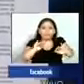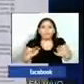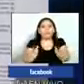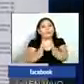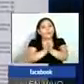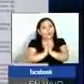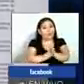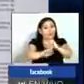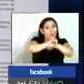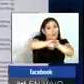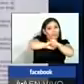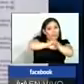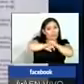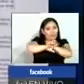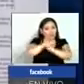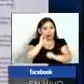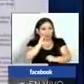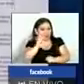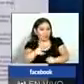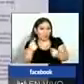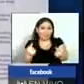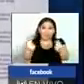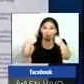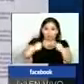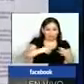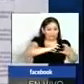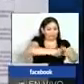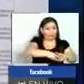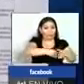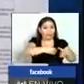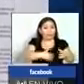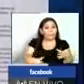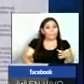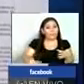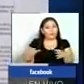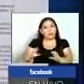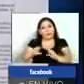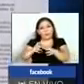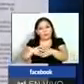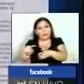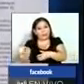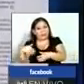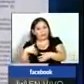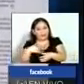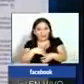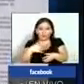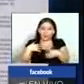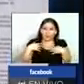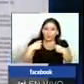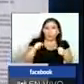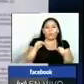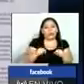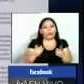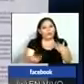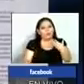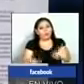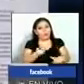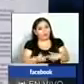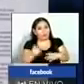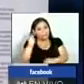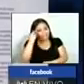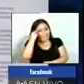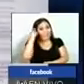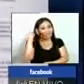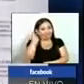Y publicó Esta invasión Impune a los poderes Del ejecutivo Y del ministerio De salud En plena pandemia Puede parecerles Una victoria